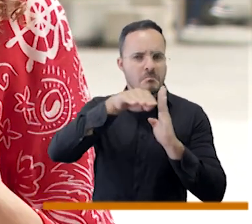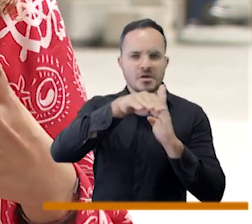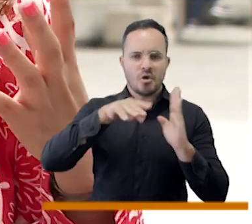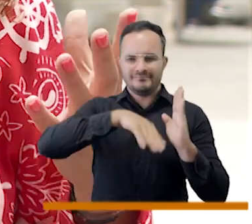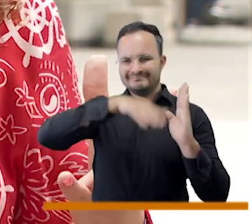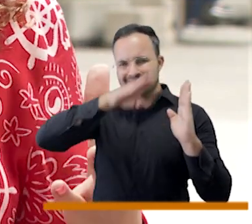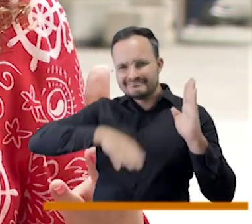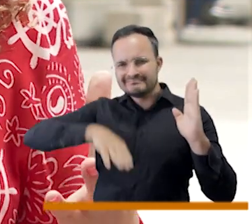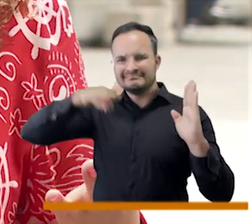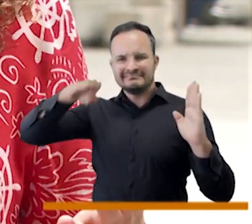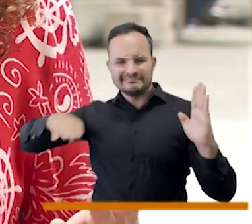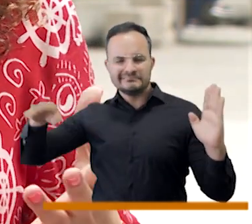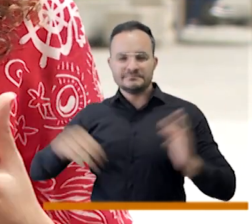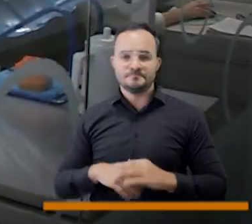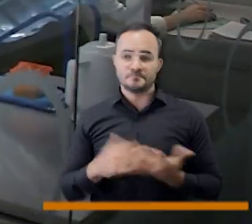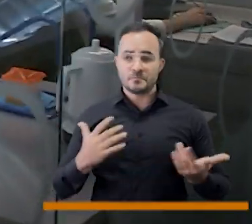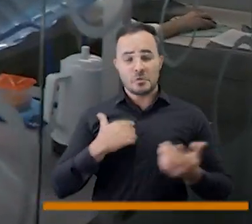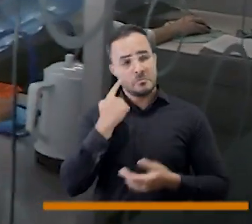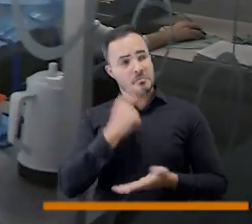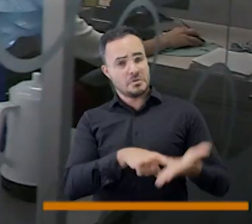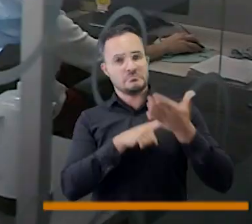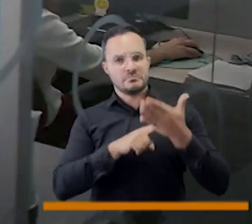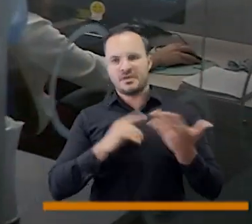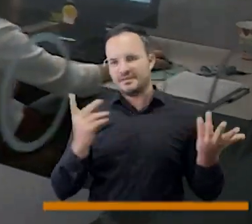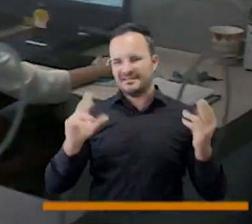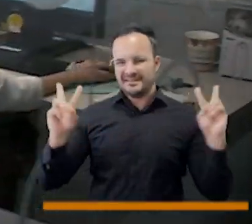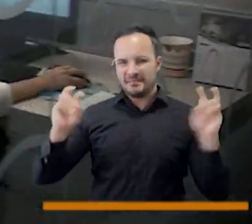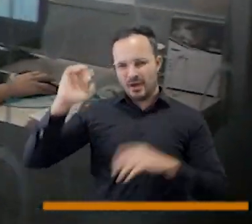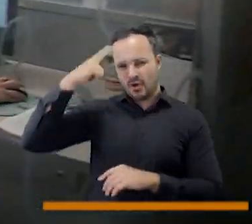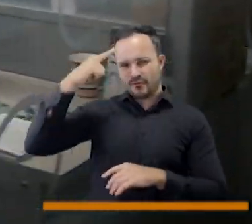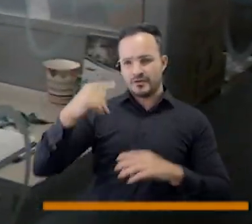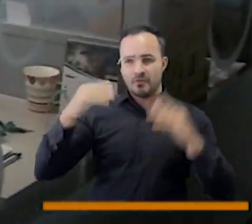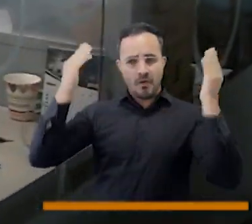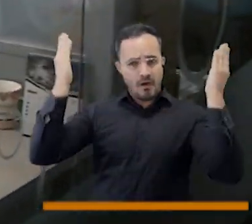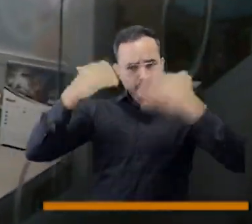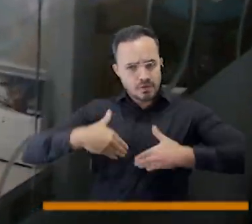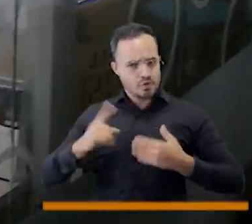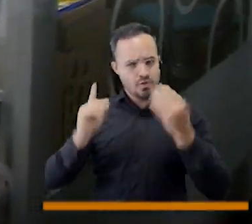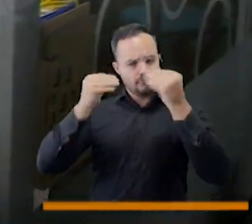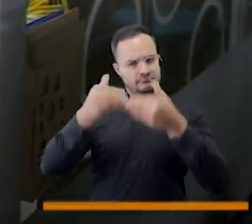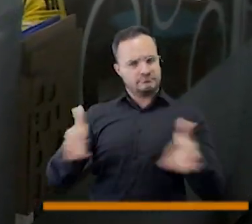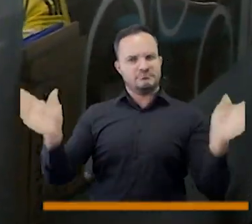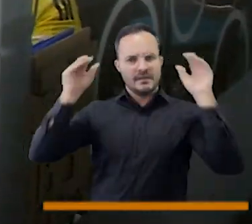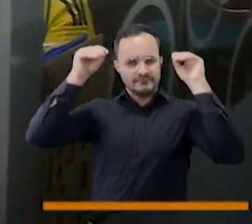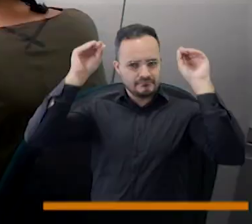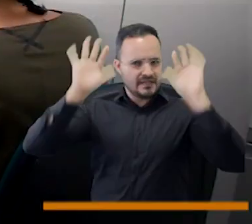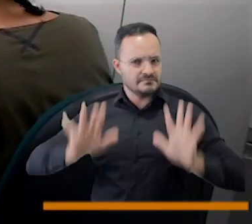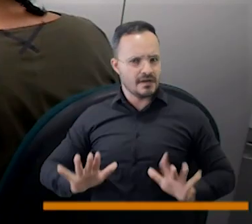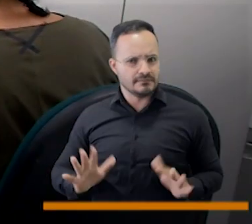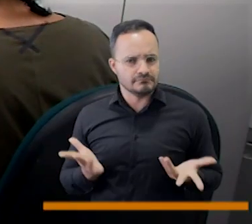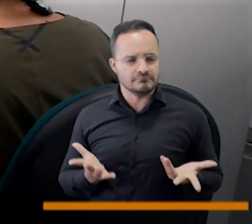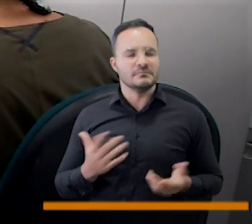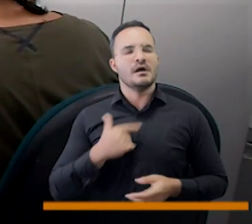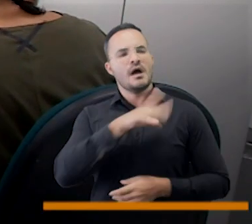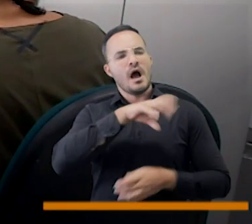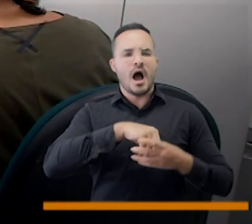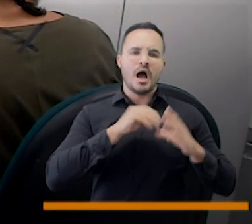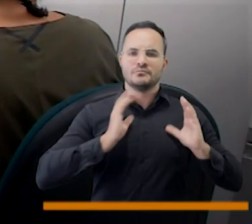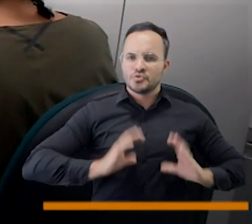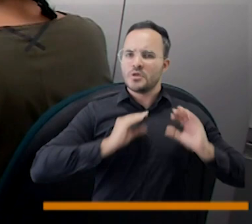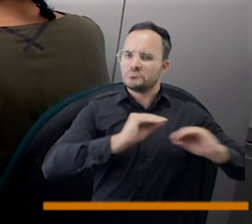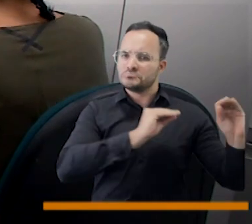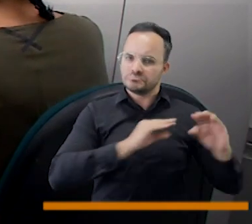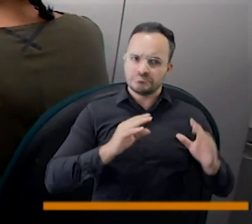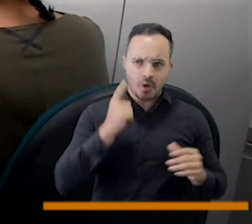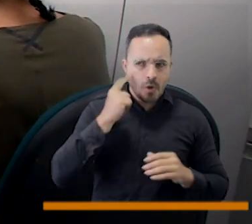homogéneo. Encontramos un componente como lo es, por ejemplo, gobierno transparente, que se preocupa, entre otras cosas, por la formación del